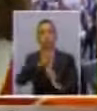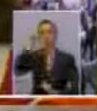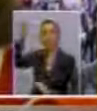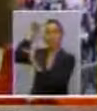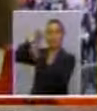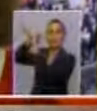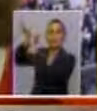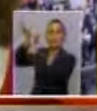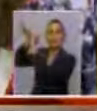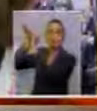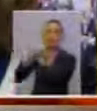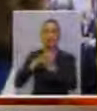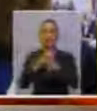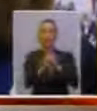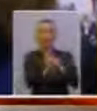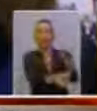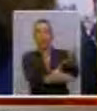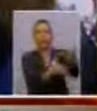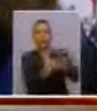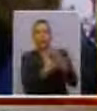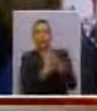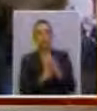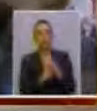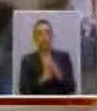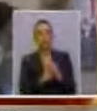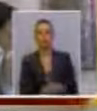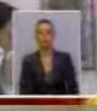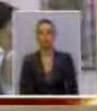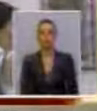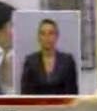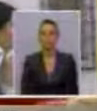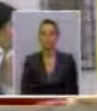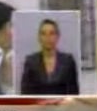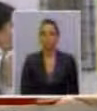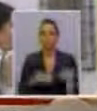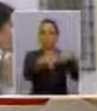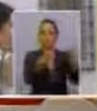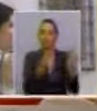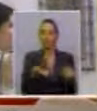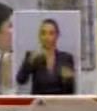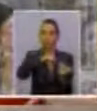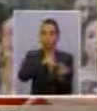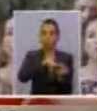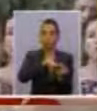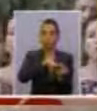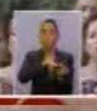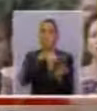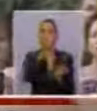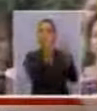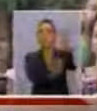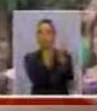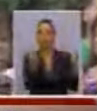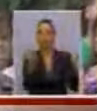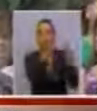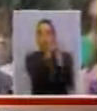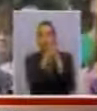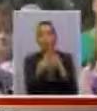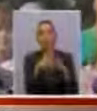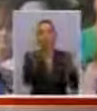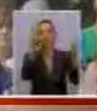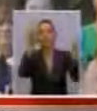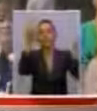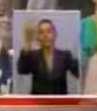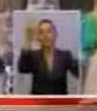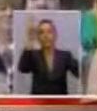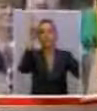estamos poniendo el parche de antes de la herida cuando se habla de que la economía no está tan bien como se pensó en algún momento y que quizás será más